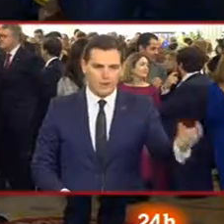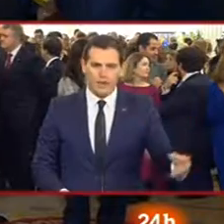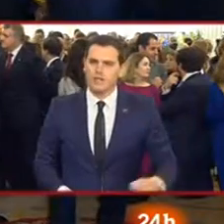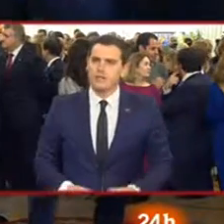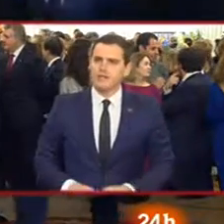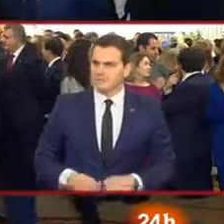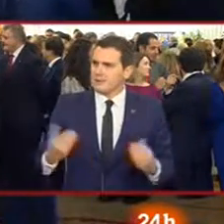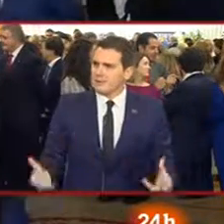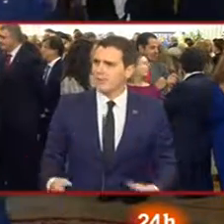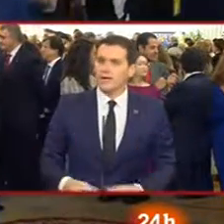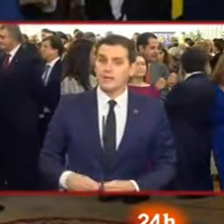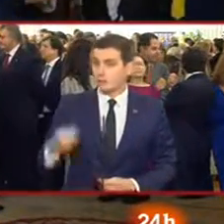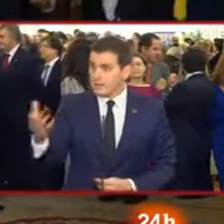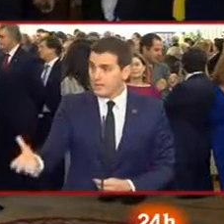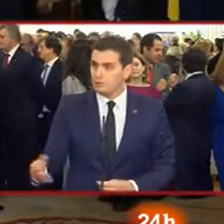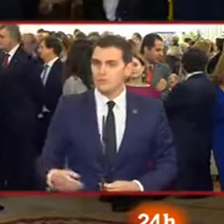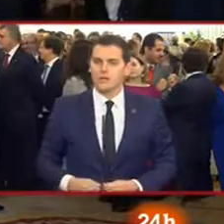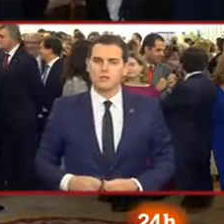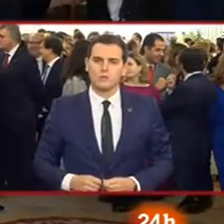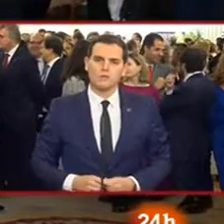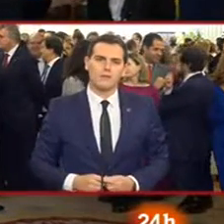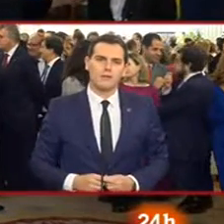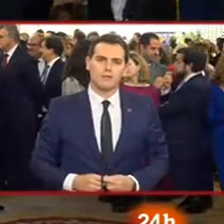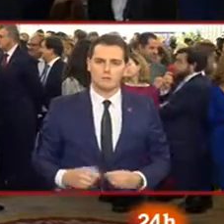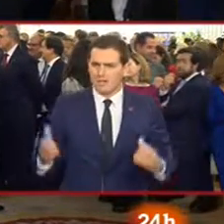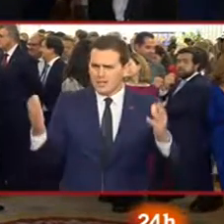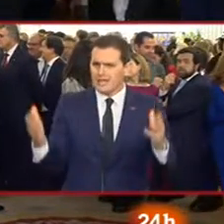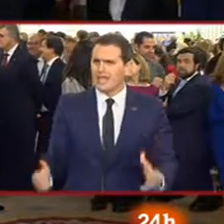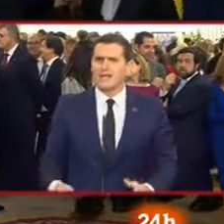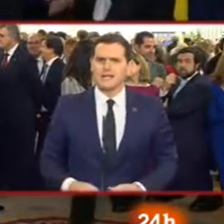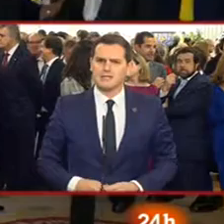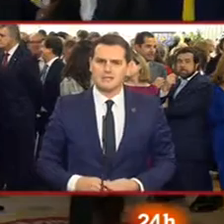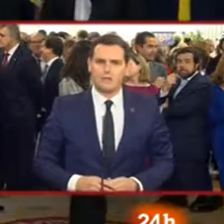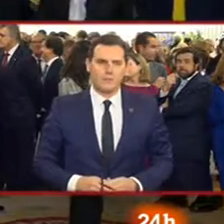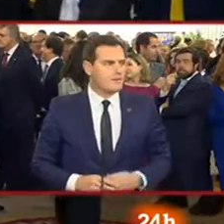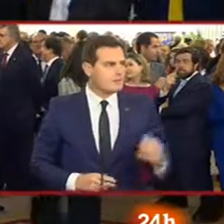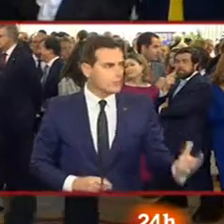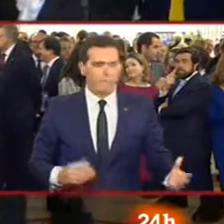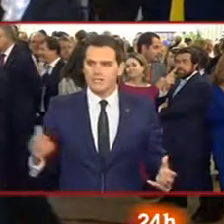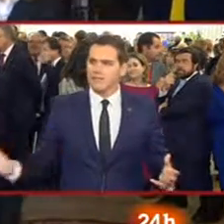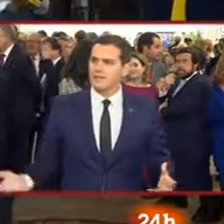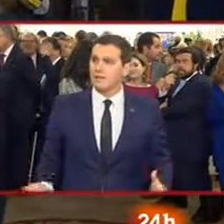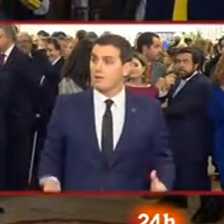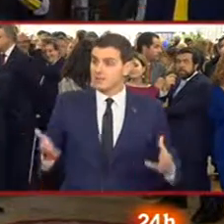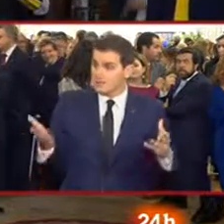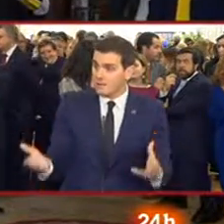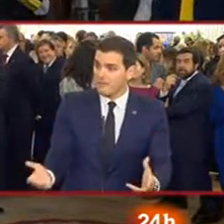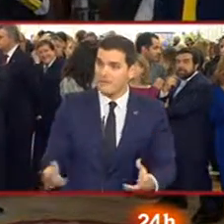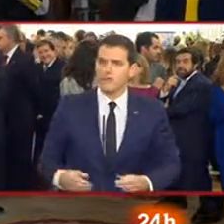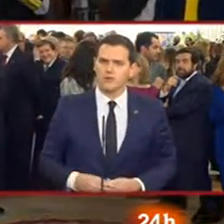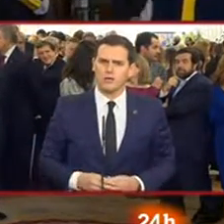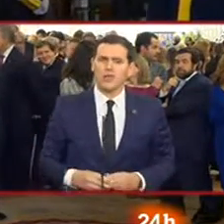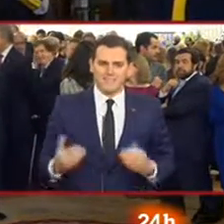de mejorar el sistema electoral, de suprimir los privilegios como los aforamientos, de aclarar las listas de competencias autonómicas y del Estado, del